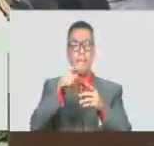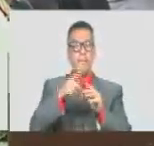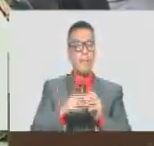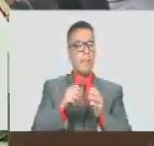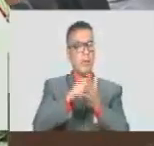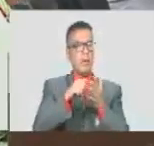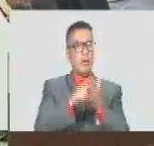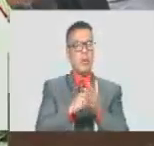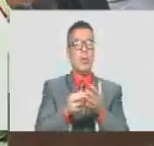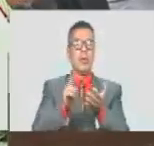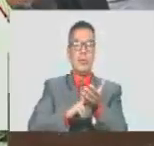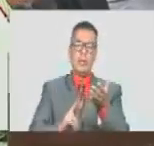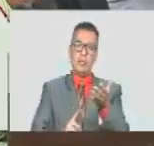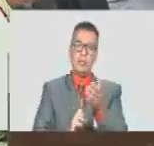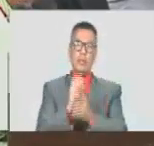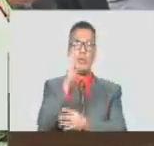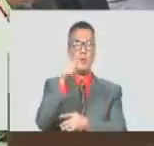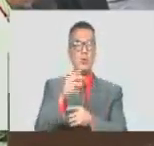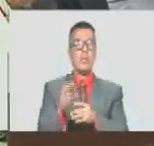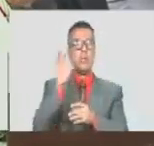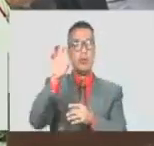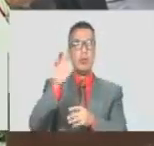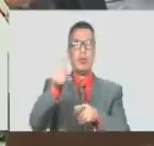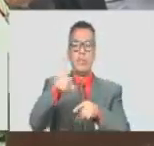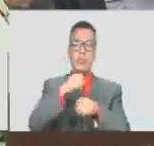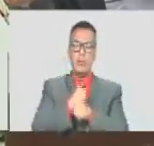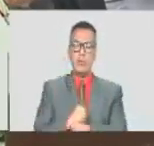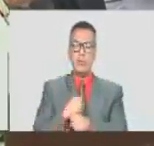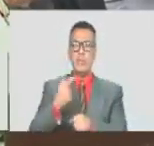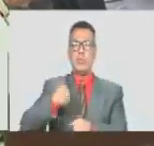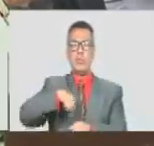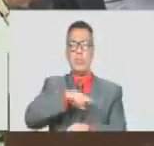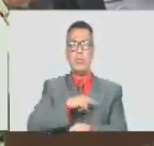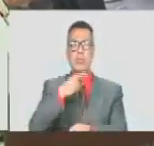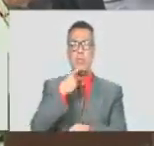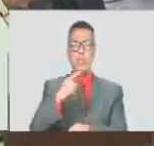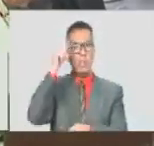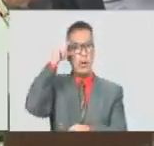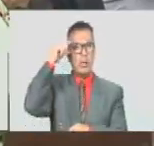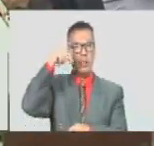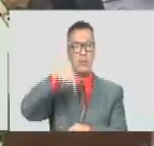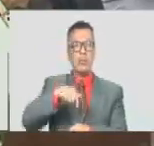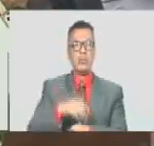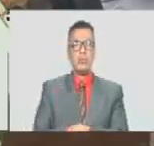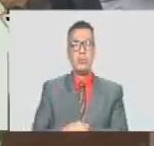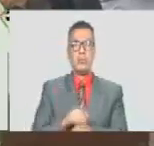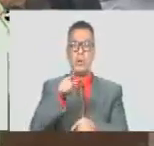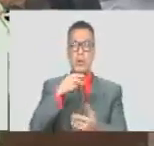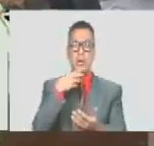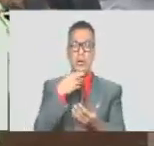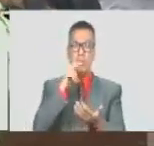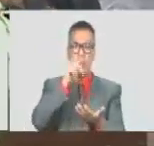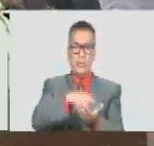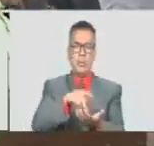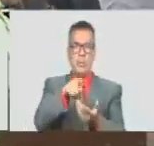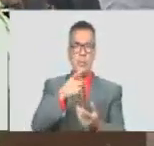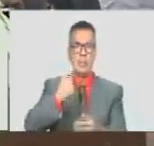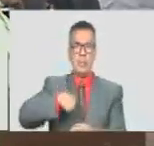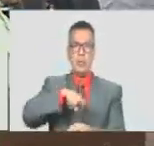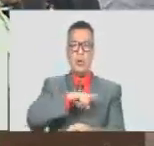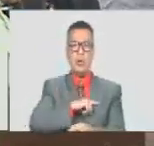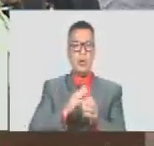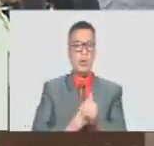refundación de la patria, esa esperanza nos dice que hoy está presente aquí